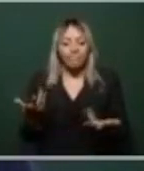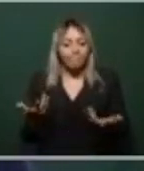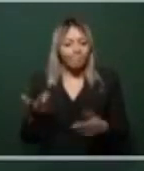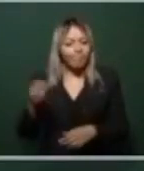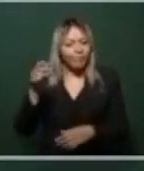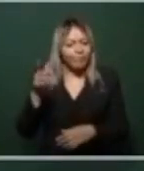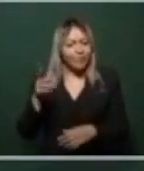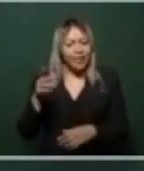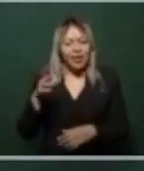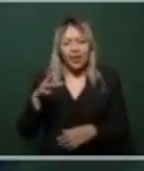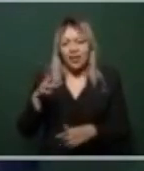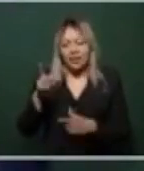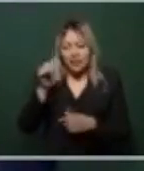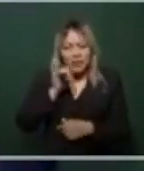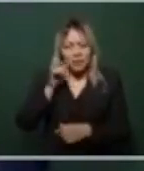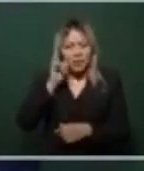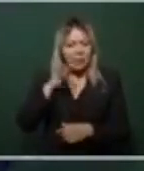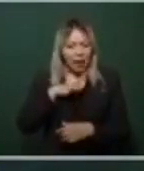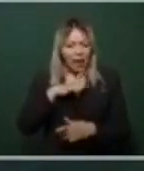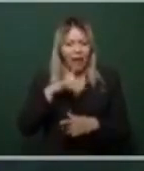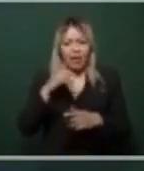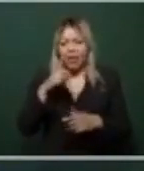haber una frontera,